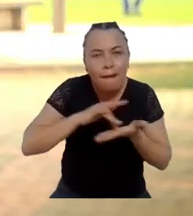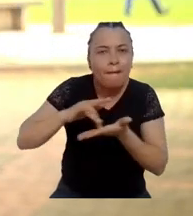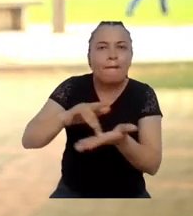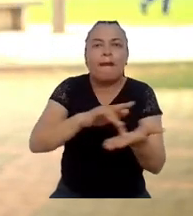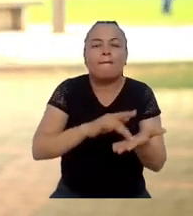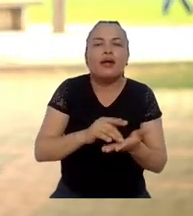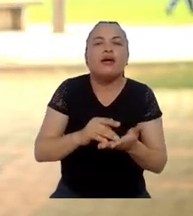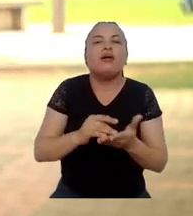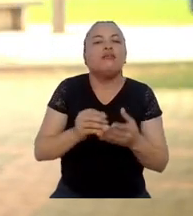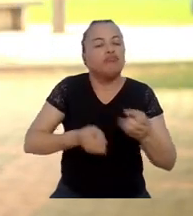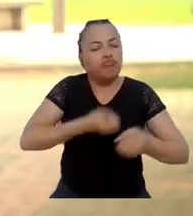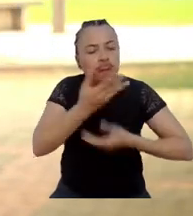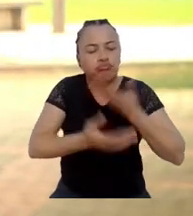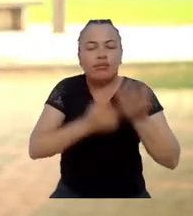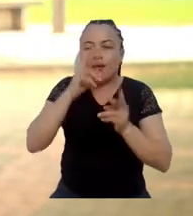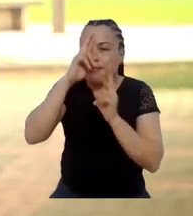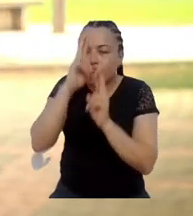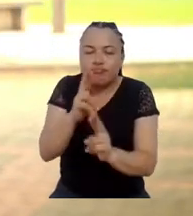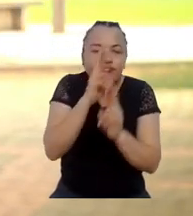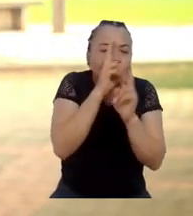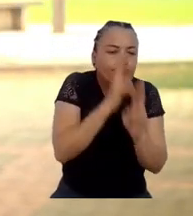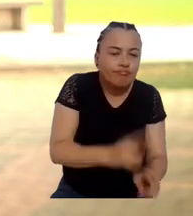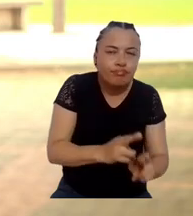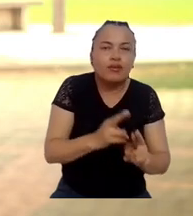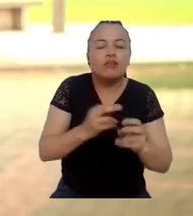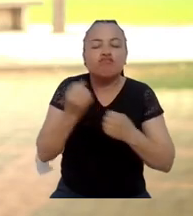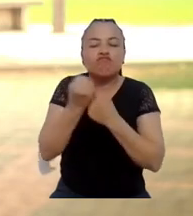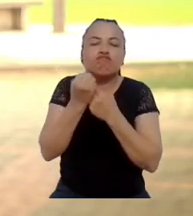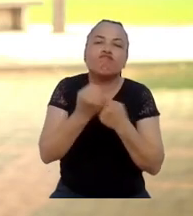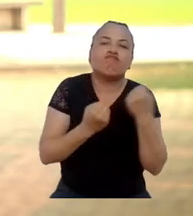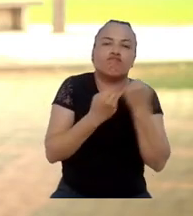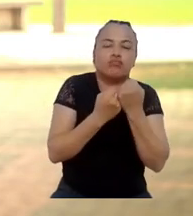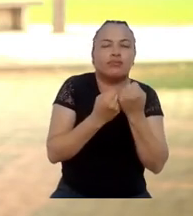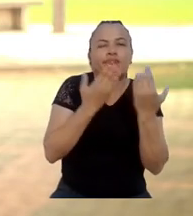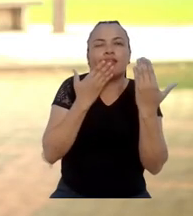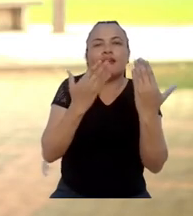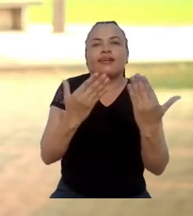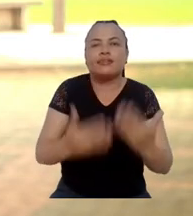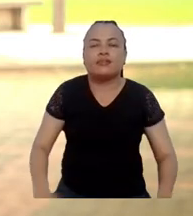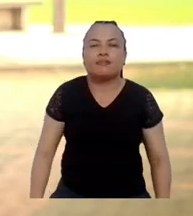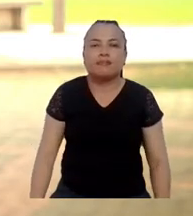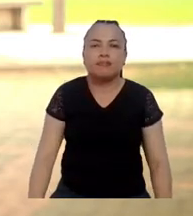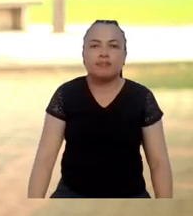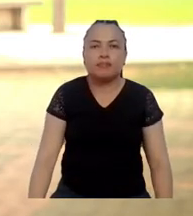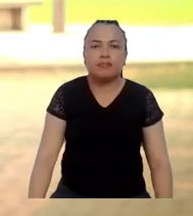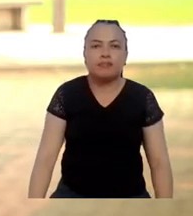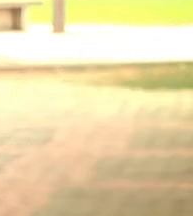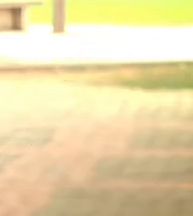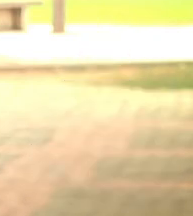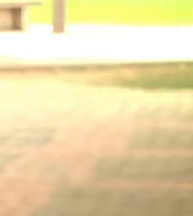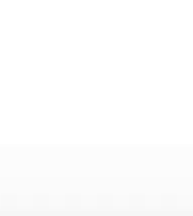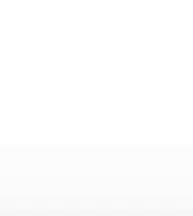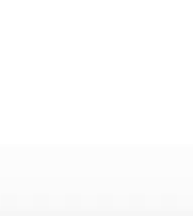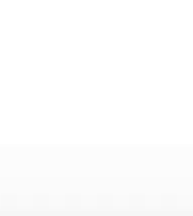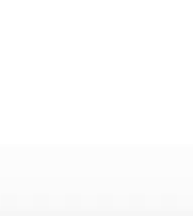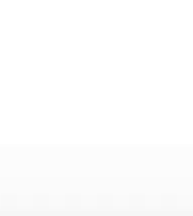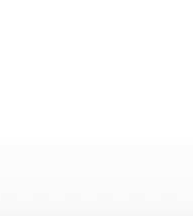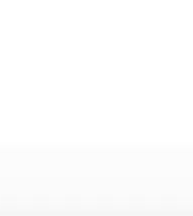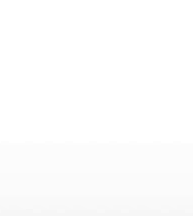con participación donde florezca el respeto y la solidaridad Muchas gracias